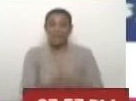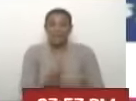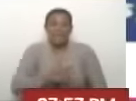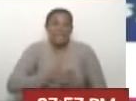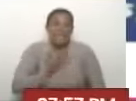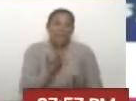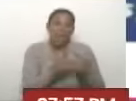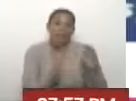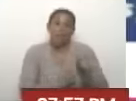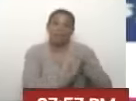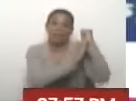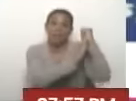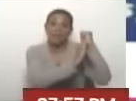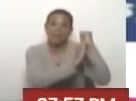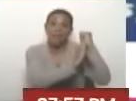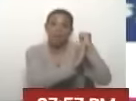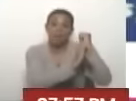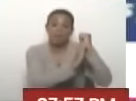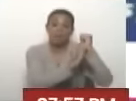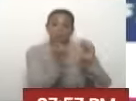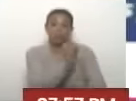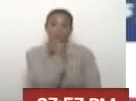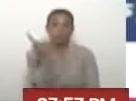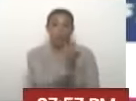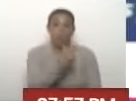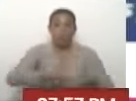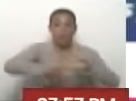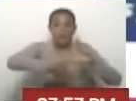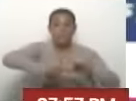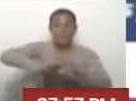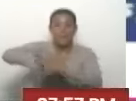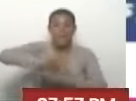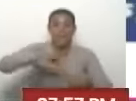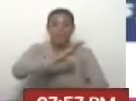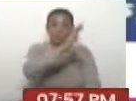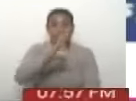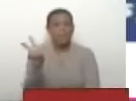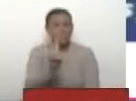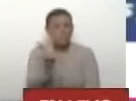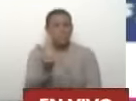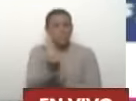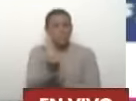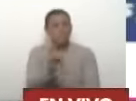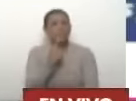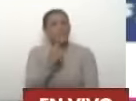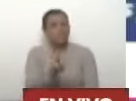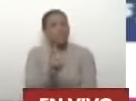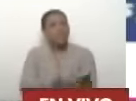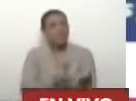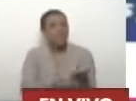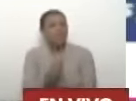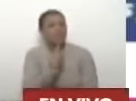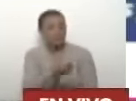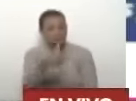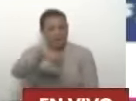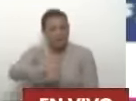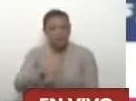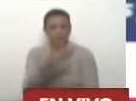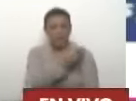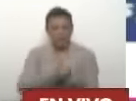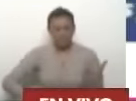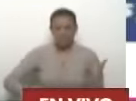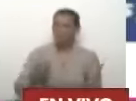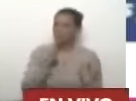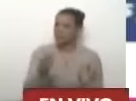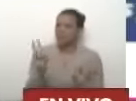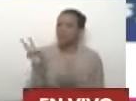pretende liderar un proyecto colonial en toda América Latina y el Caribe. Desde Venezuela siempre vamos a decir la verdad, siempre vamos a